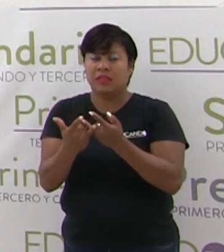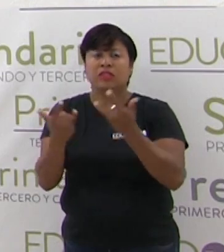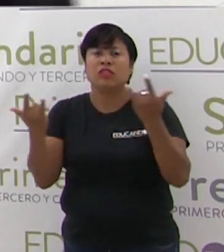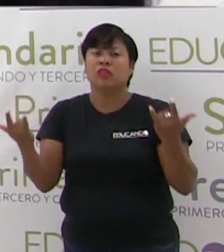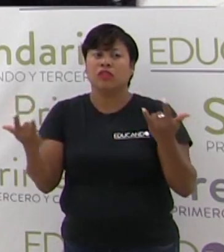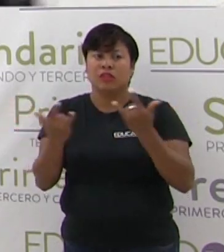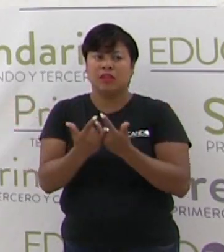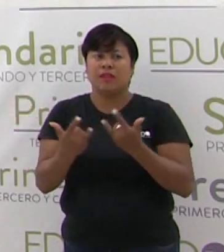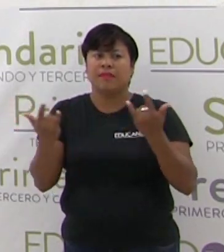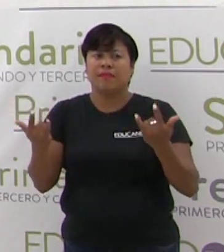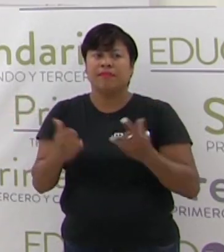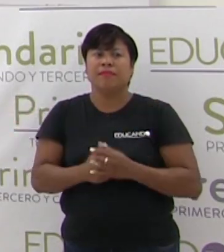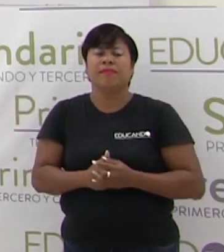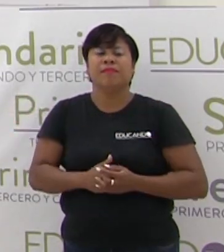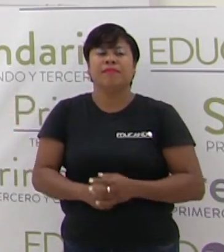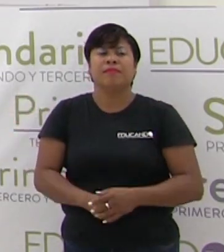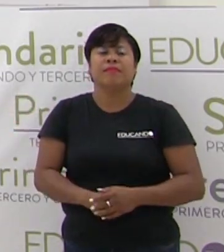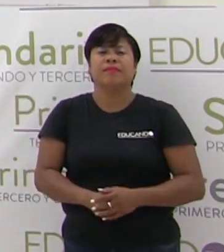histórica,